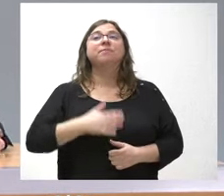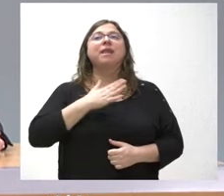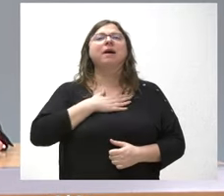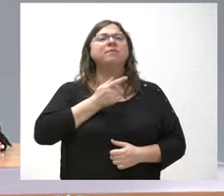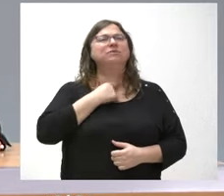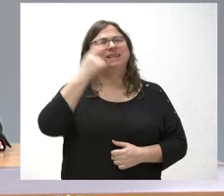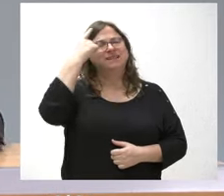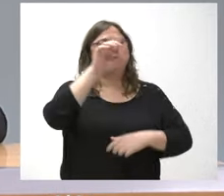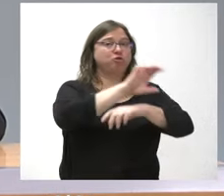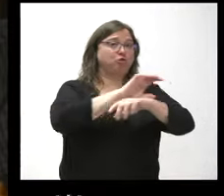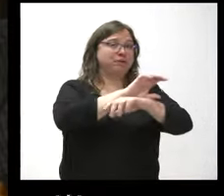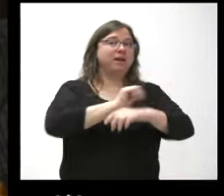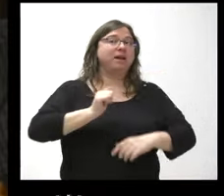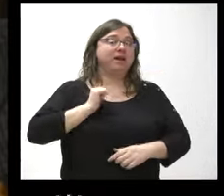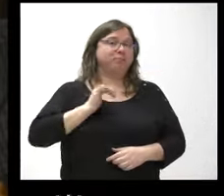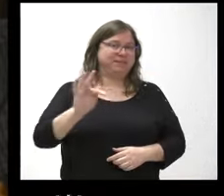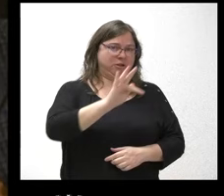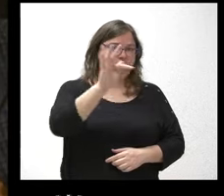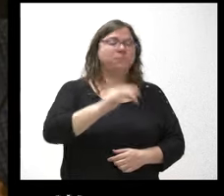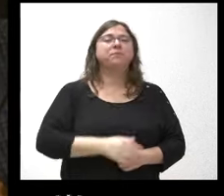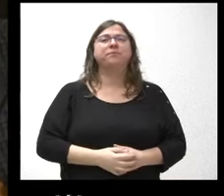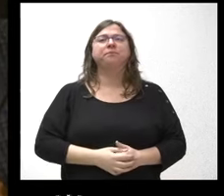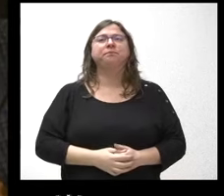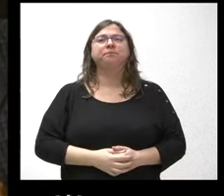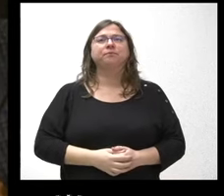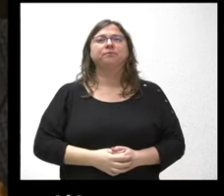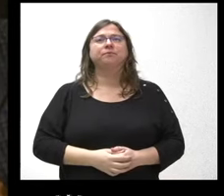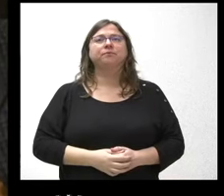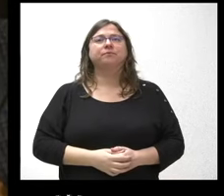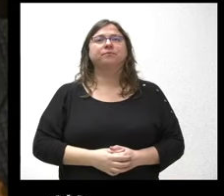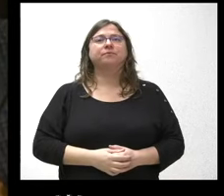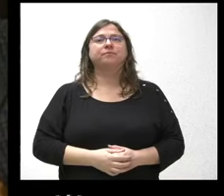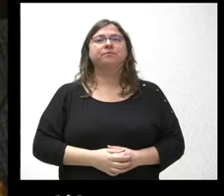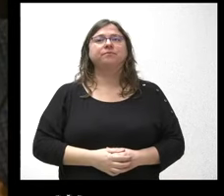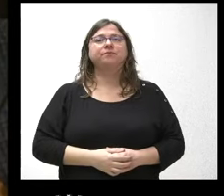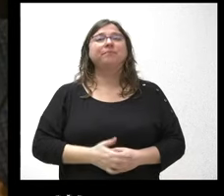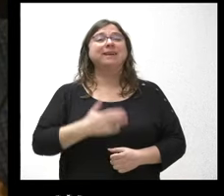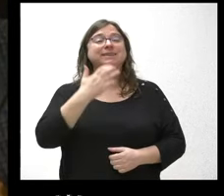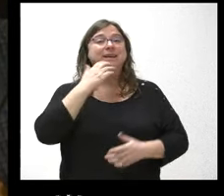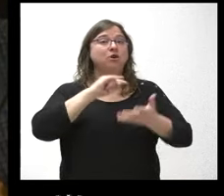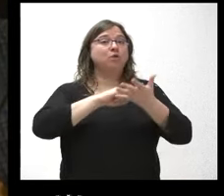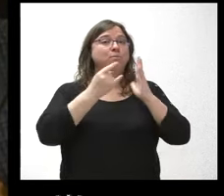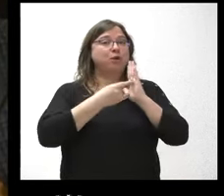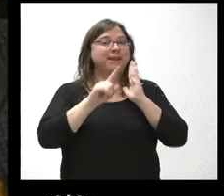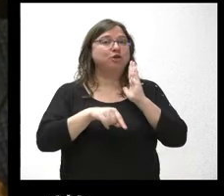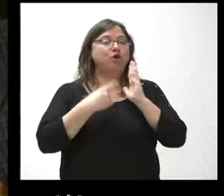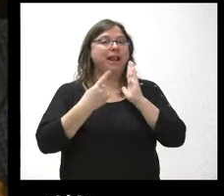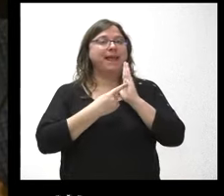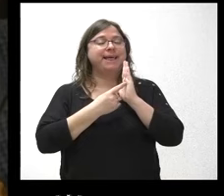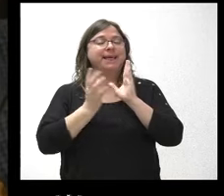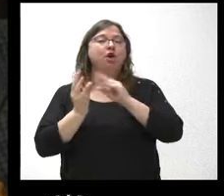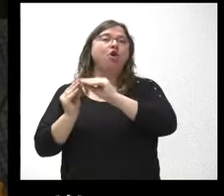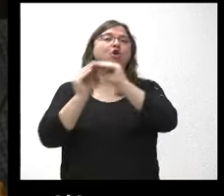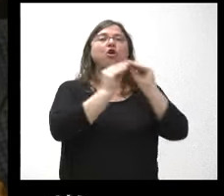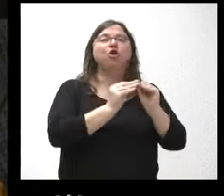saber, consejero, ya que está en el turno de palabra, si el proyecto de ley de Concordia Democrática